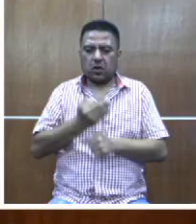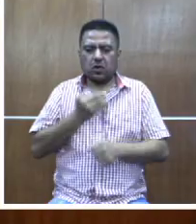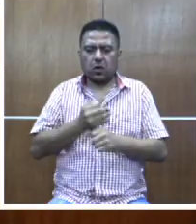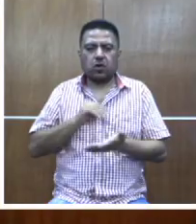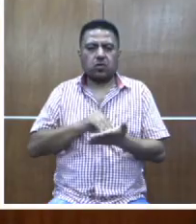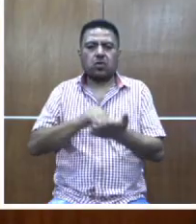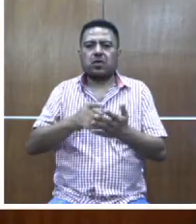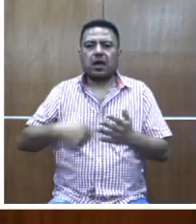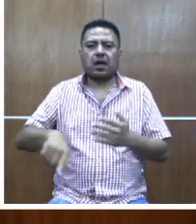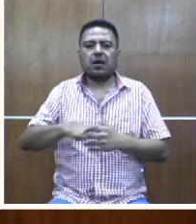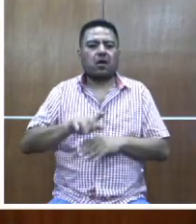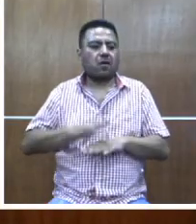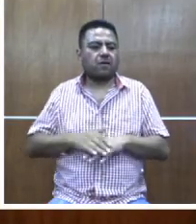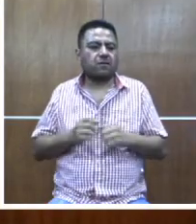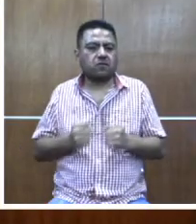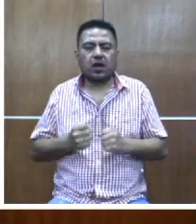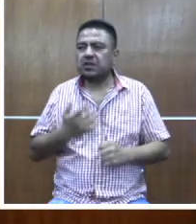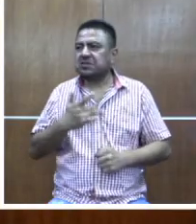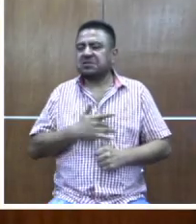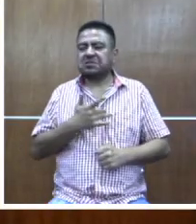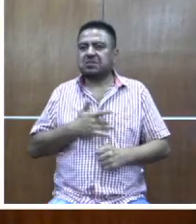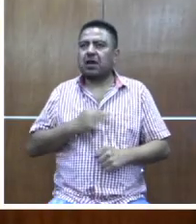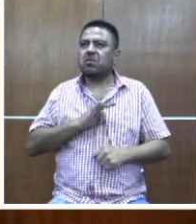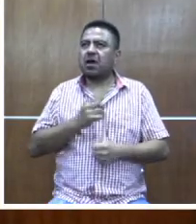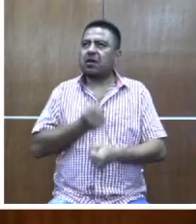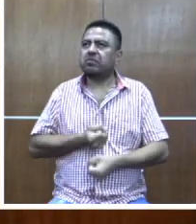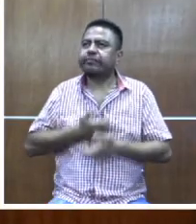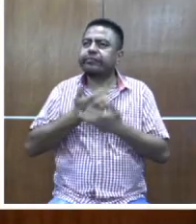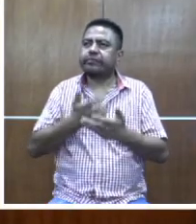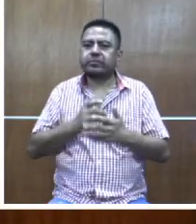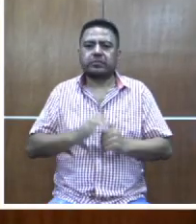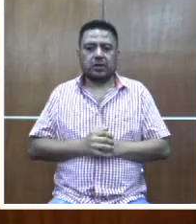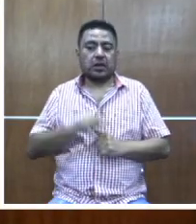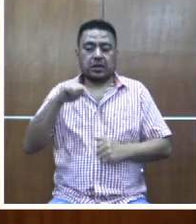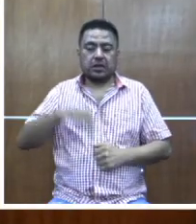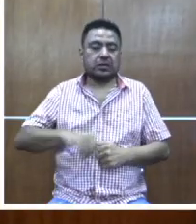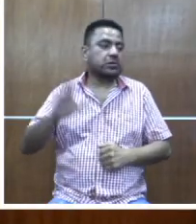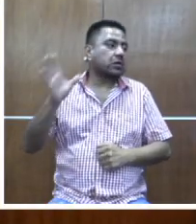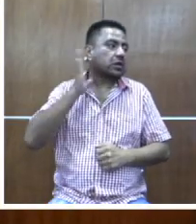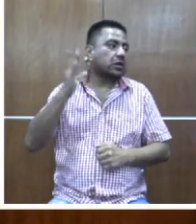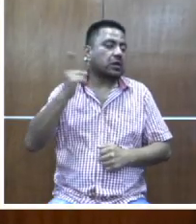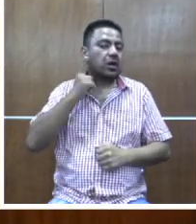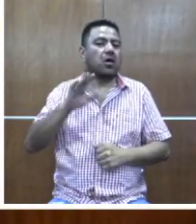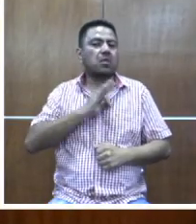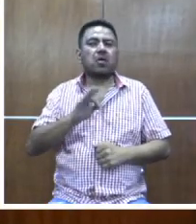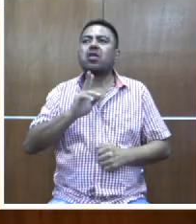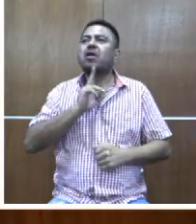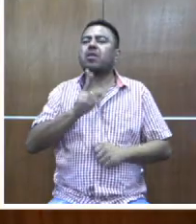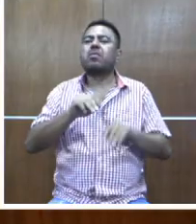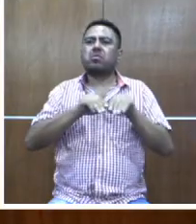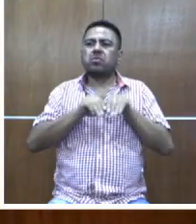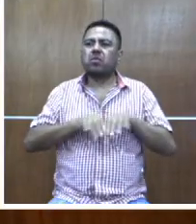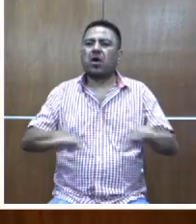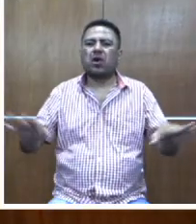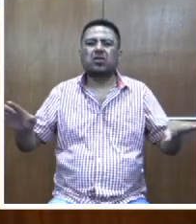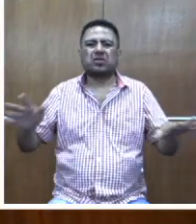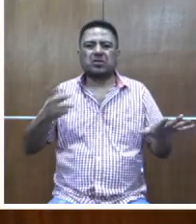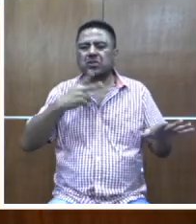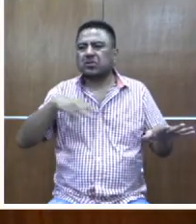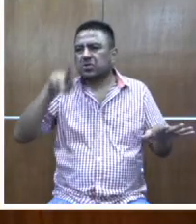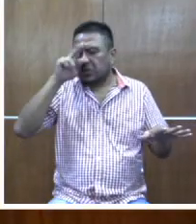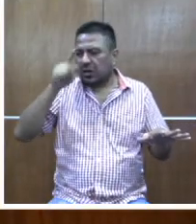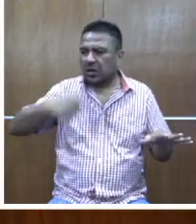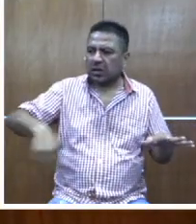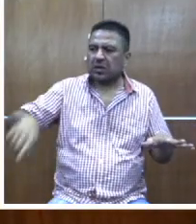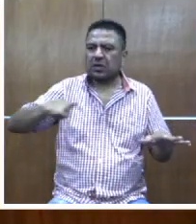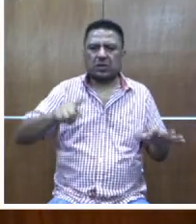no tiene la fuerza de expresarse. Que este Congreso se convierta en la voz de los inocentes, en